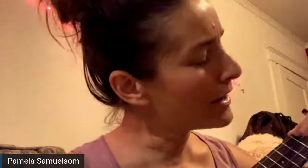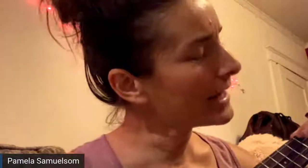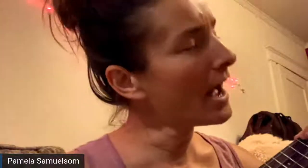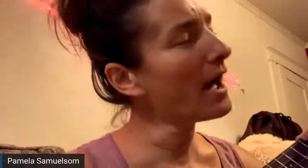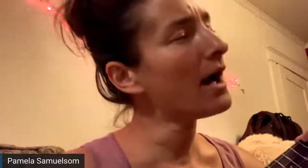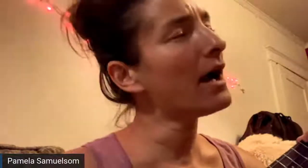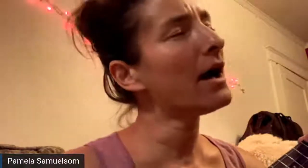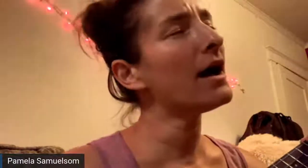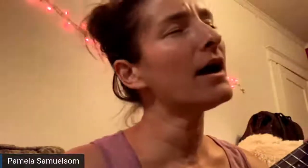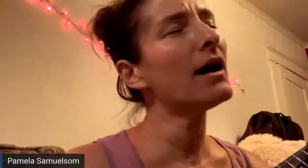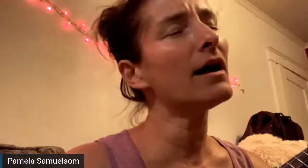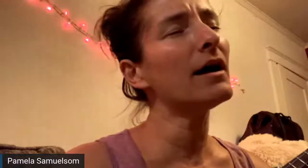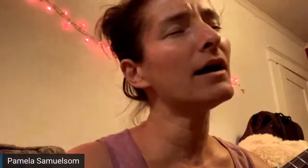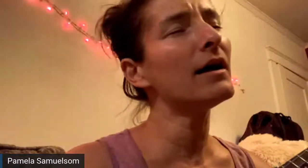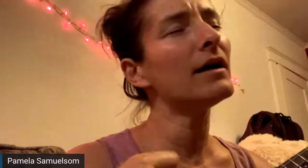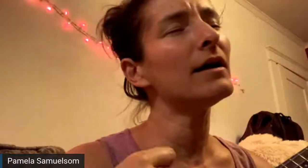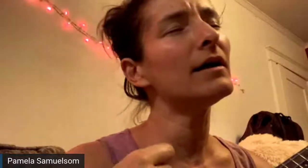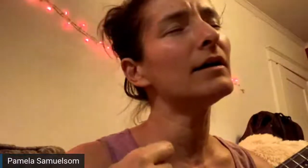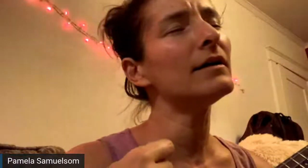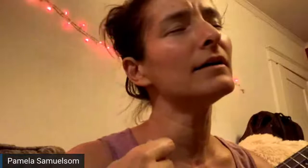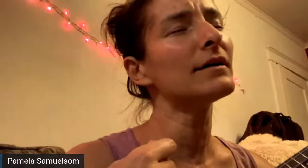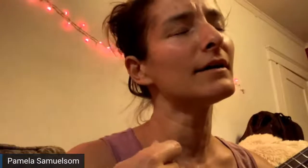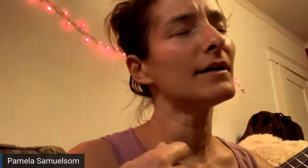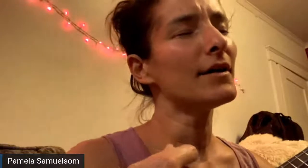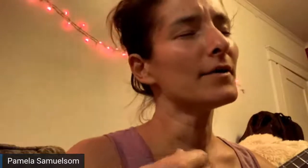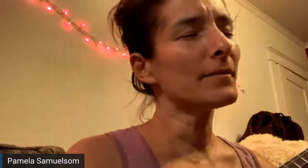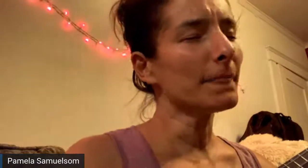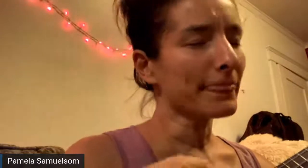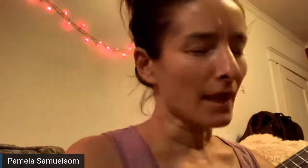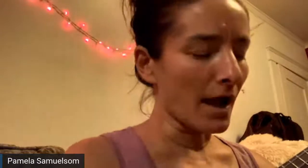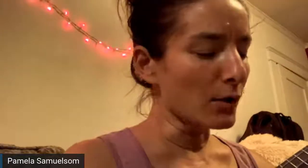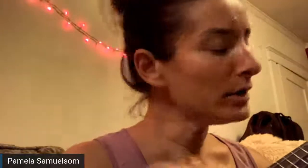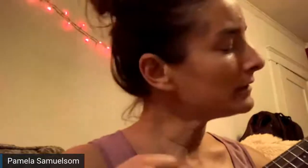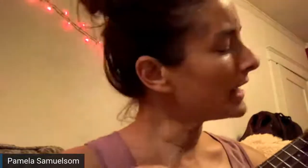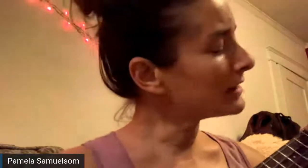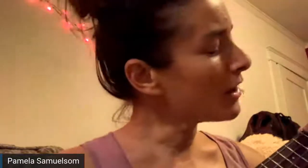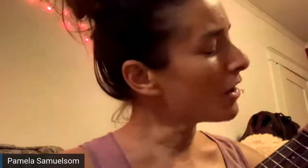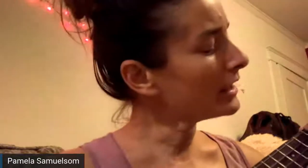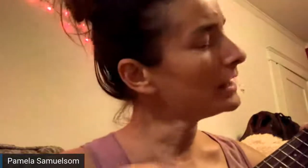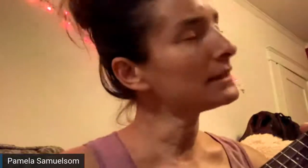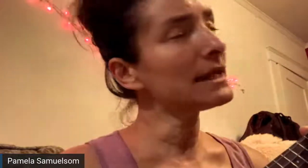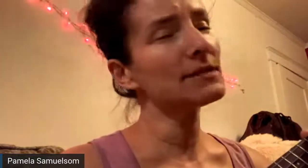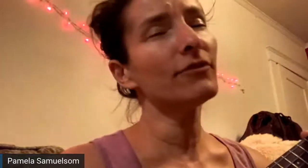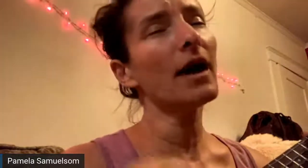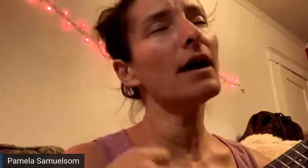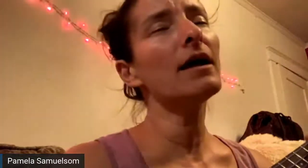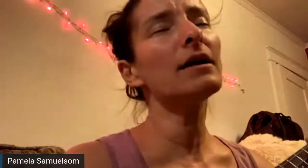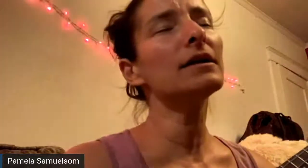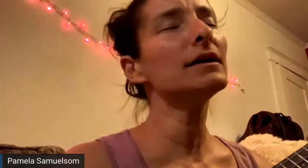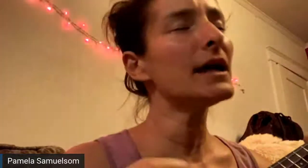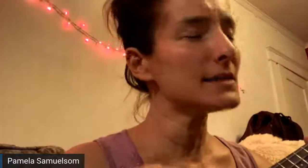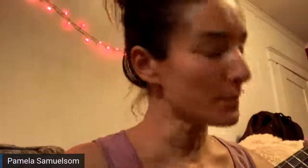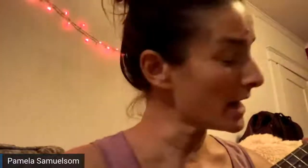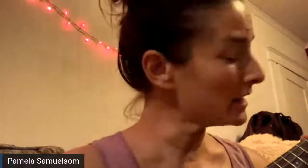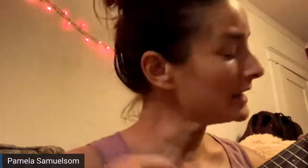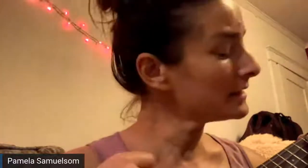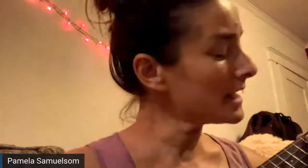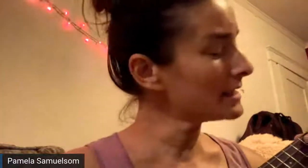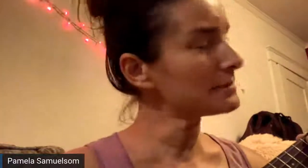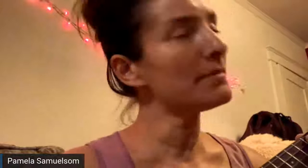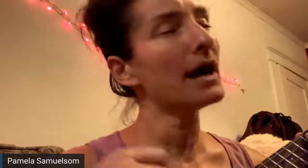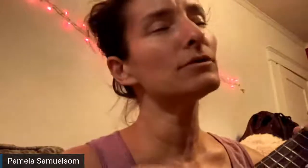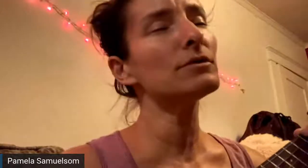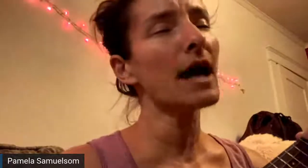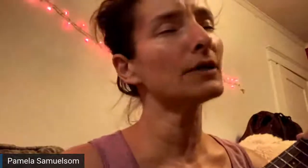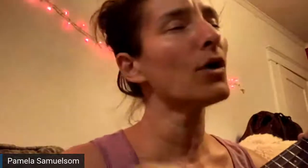aurora. Agüita de hojitas verdes,